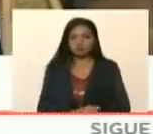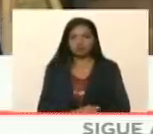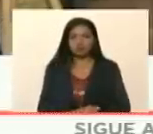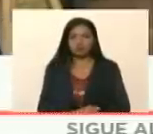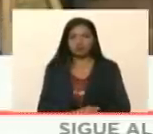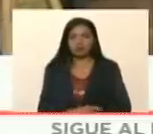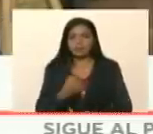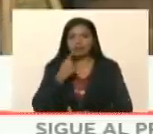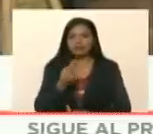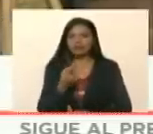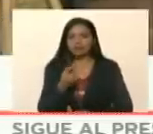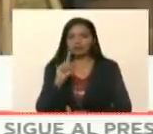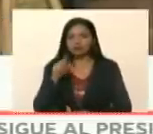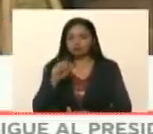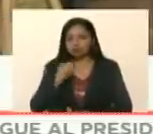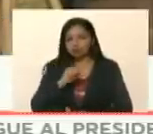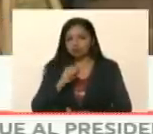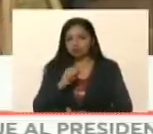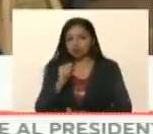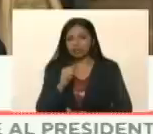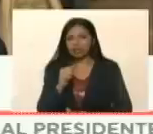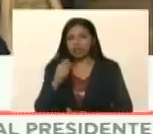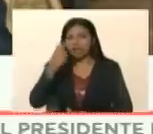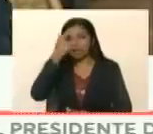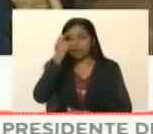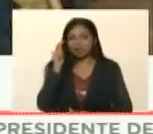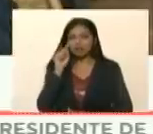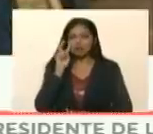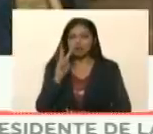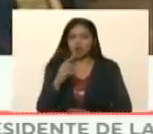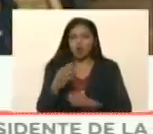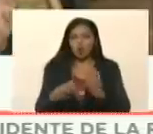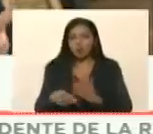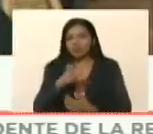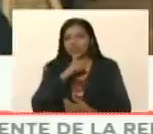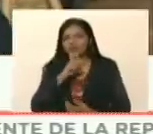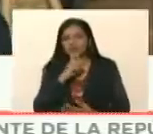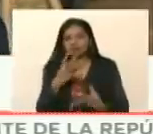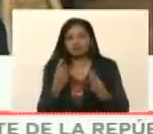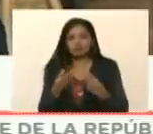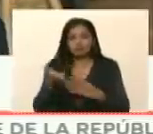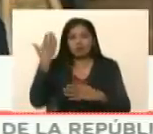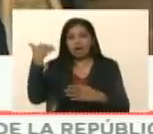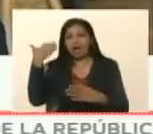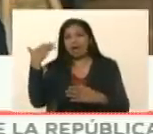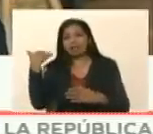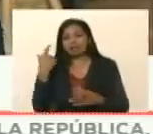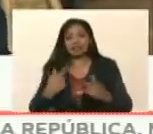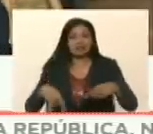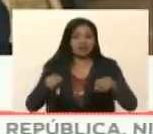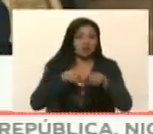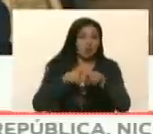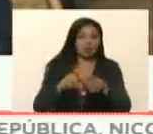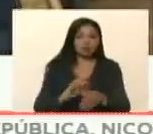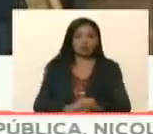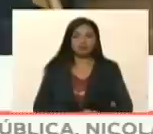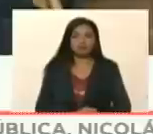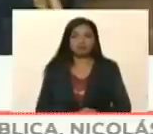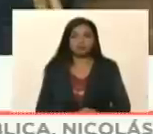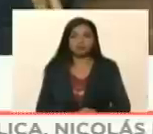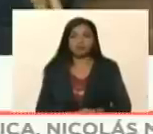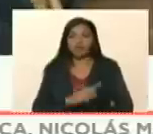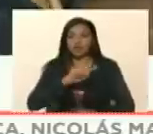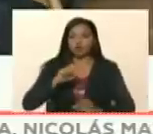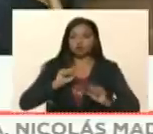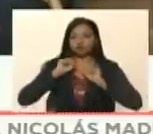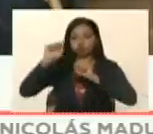hablando de que la India pasó circunstancias difíciles hace décadas atrás y lograron